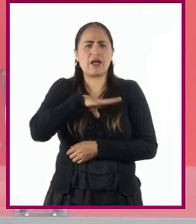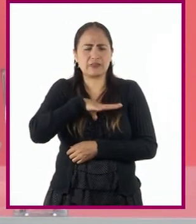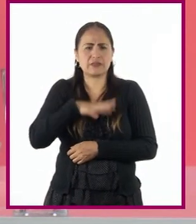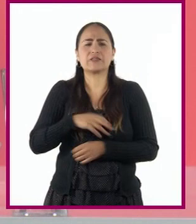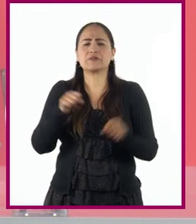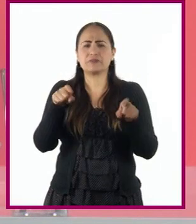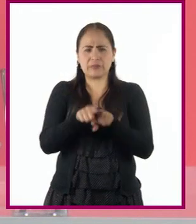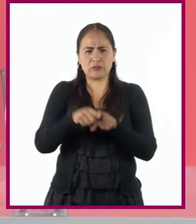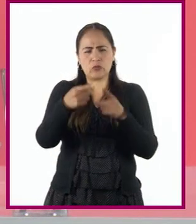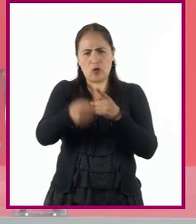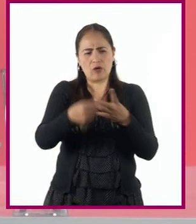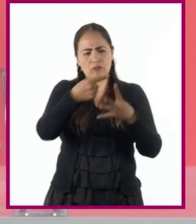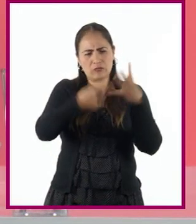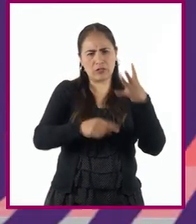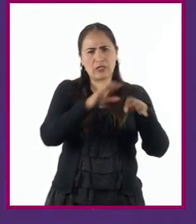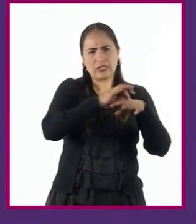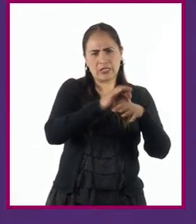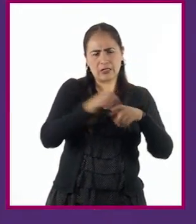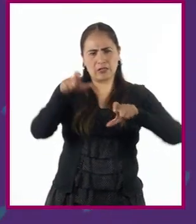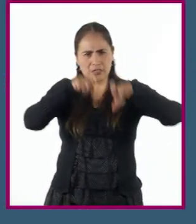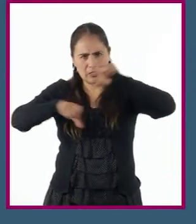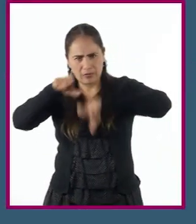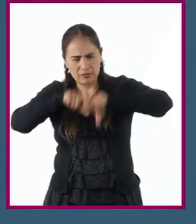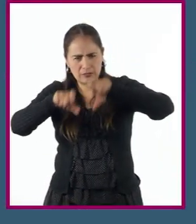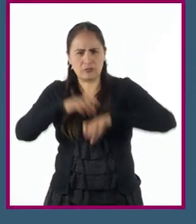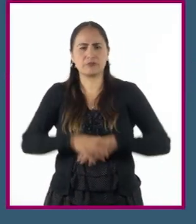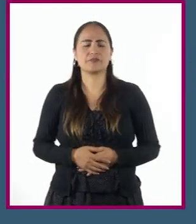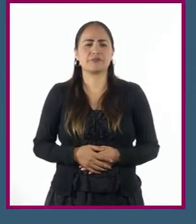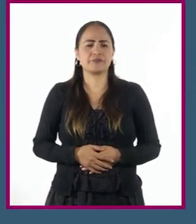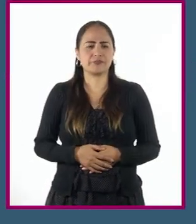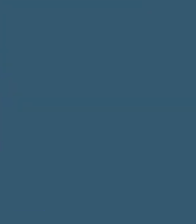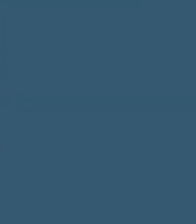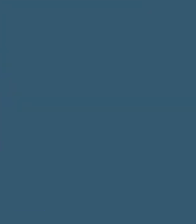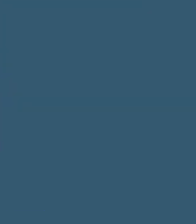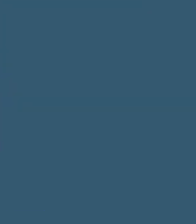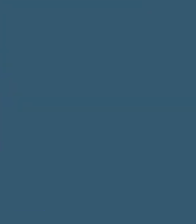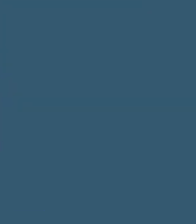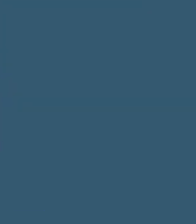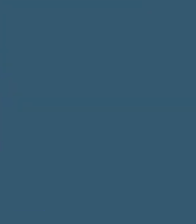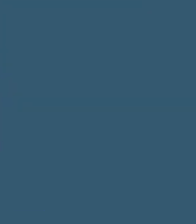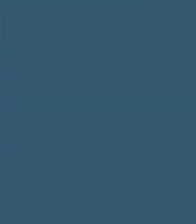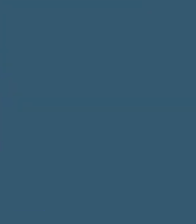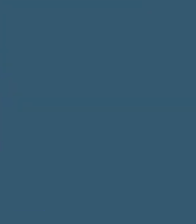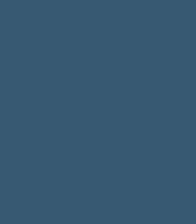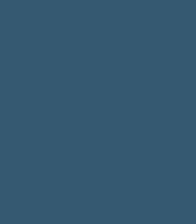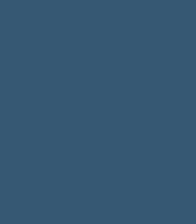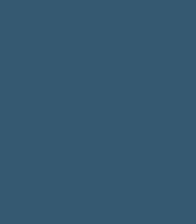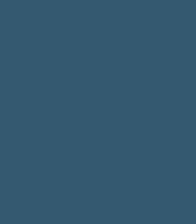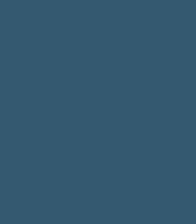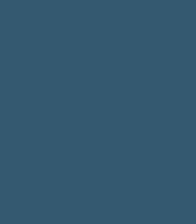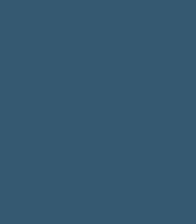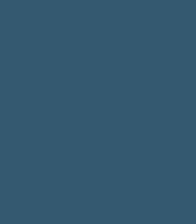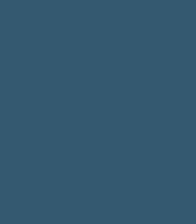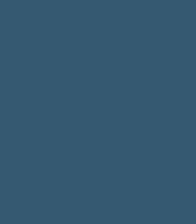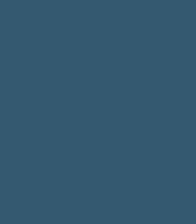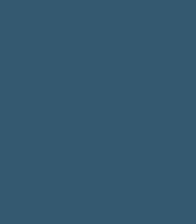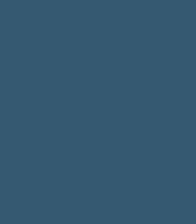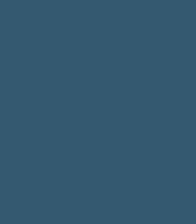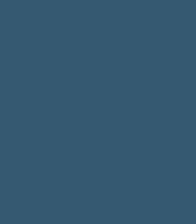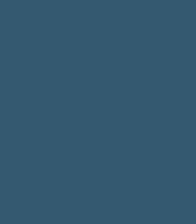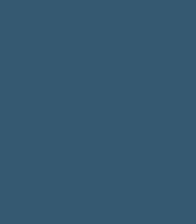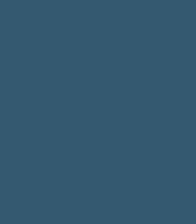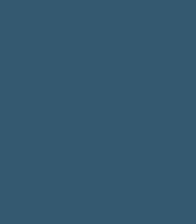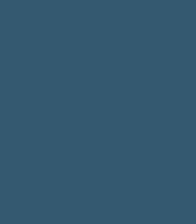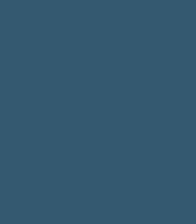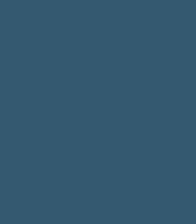distinguir entre cambios físicos y químicos. Procesos como hervir agua es un ejemplo de un cambio físico que además puede